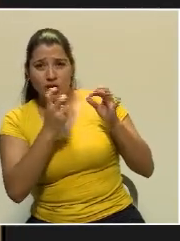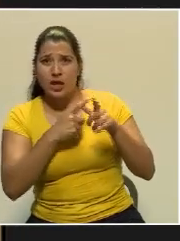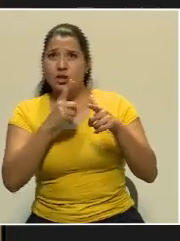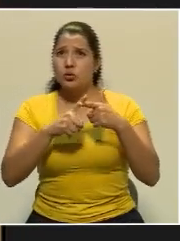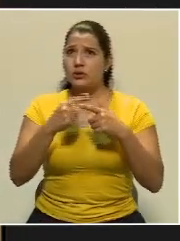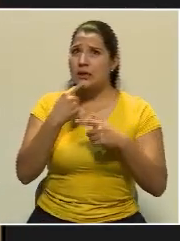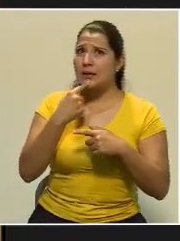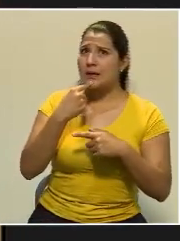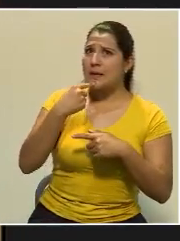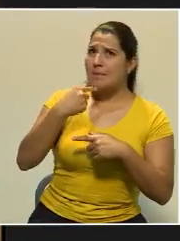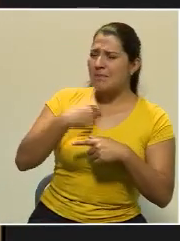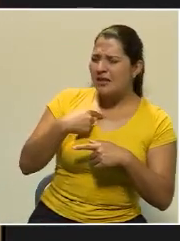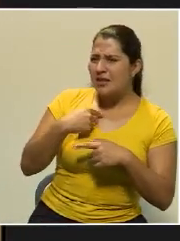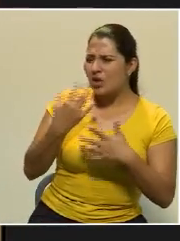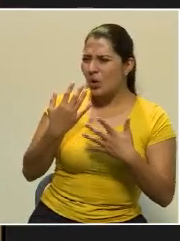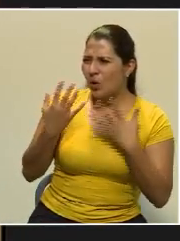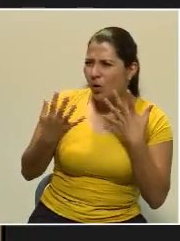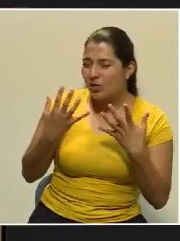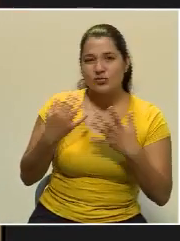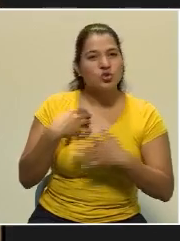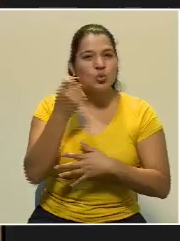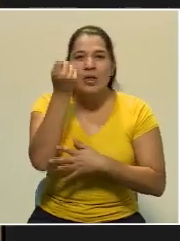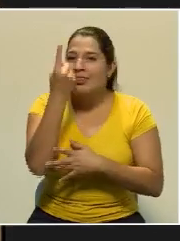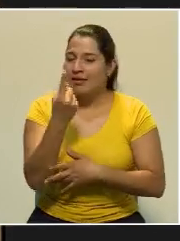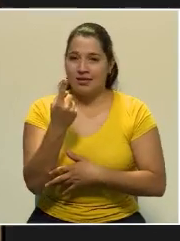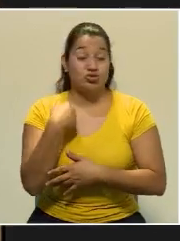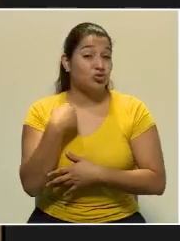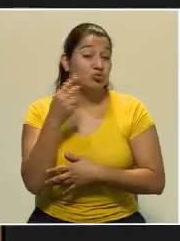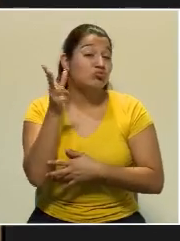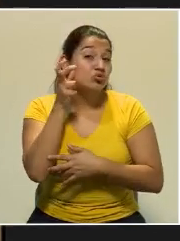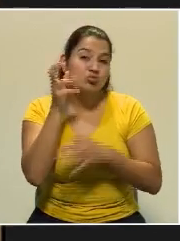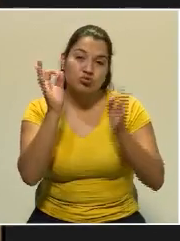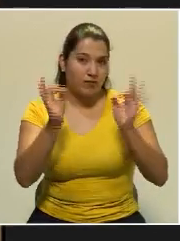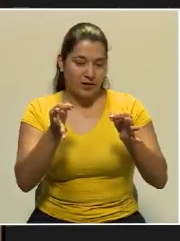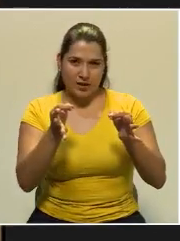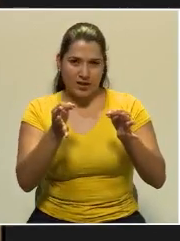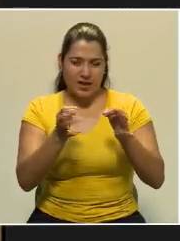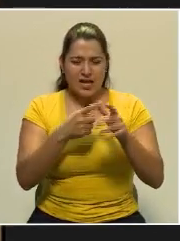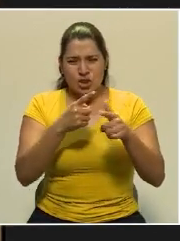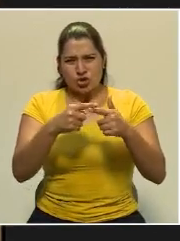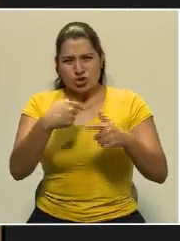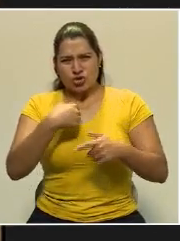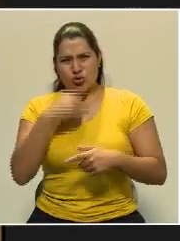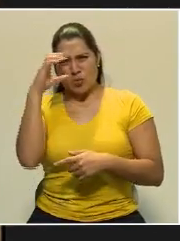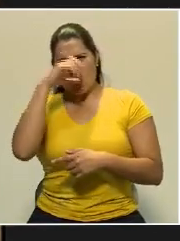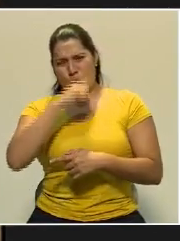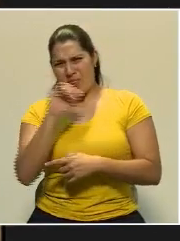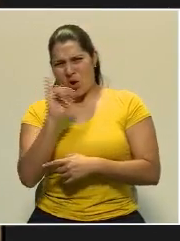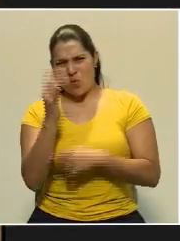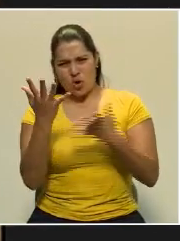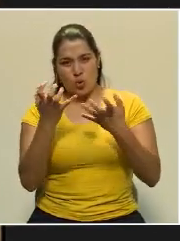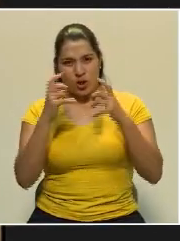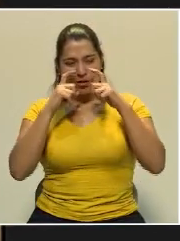Claro, no lo entendí porque como no escucho bien, me di cuenta como que el tráfico no quería